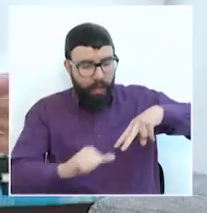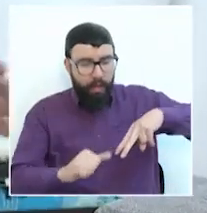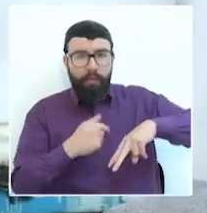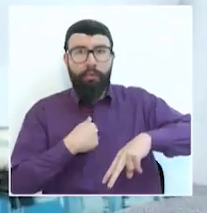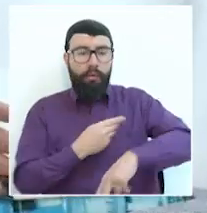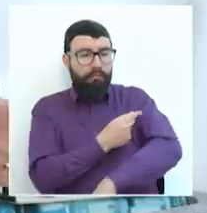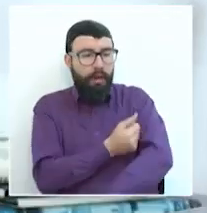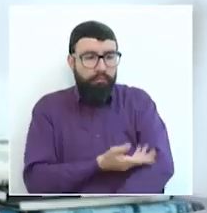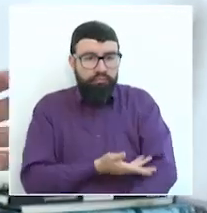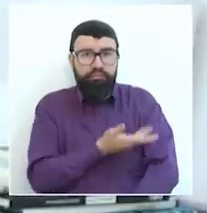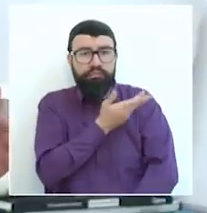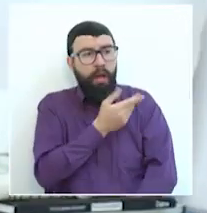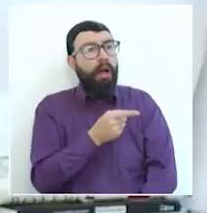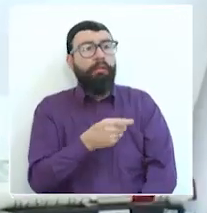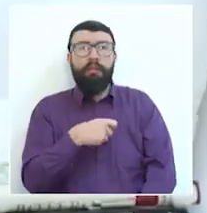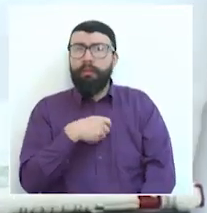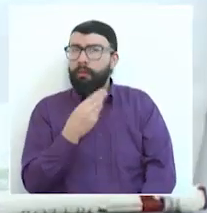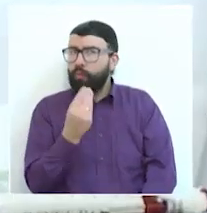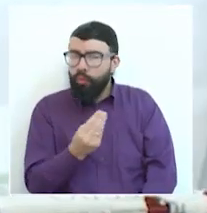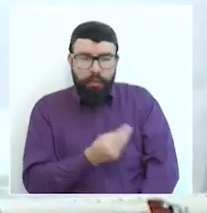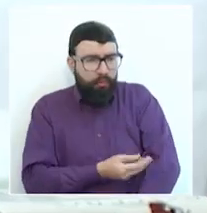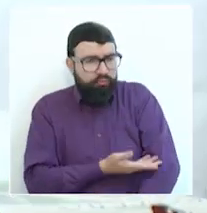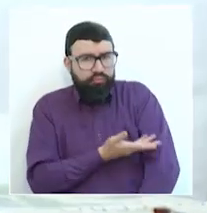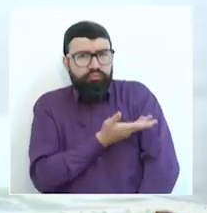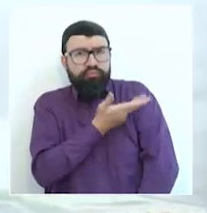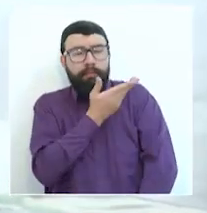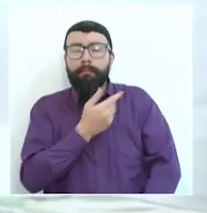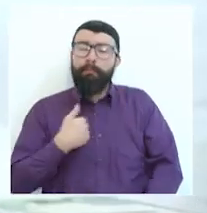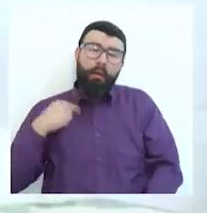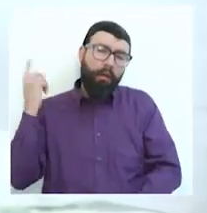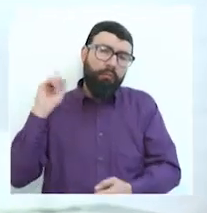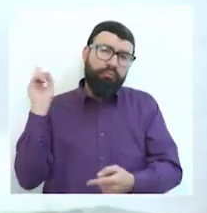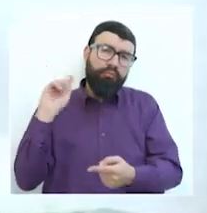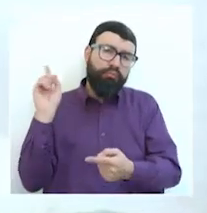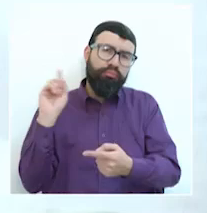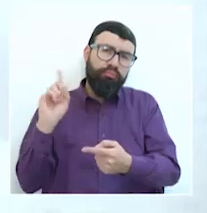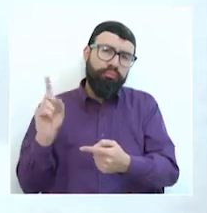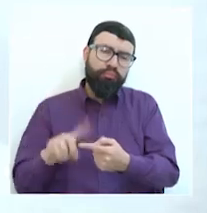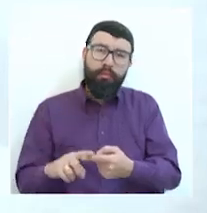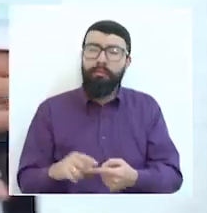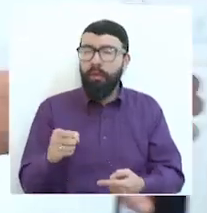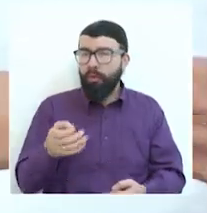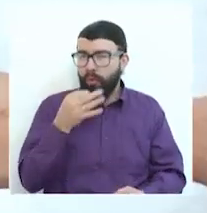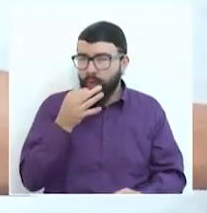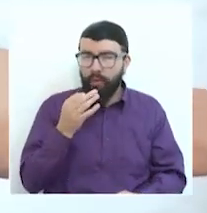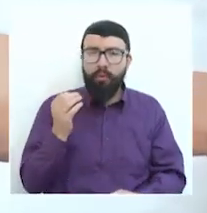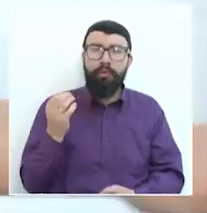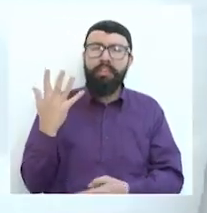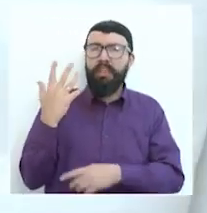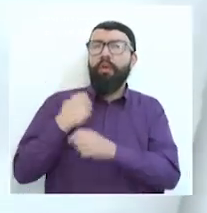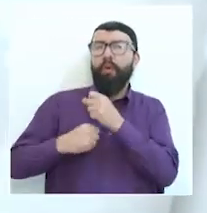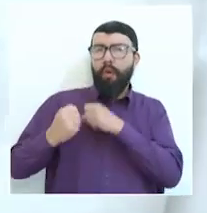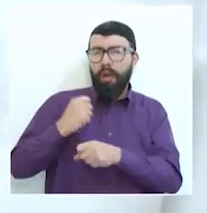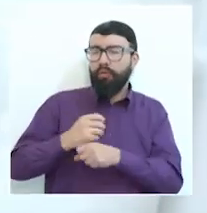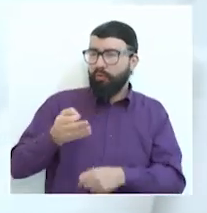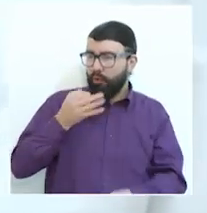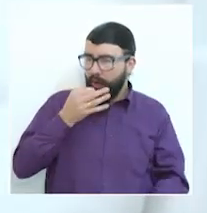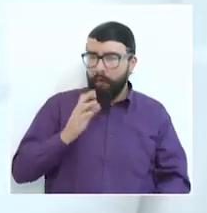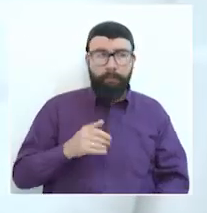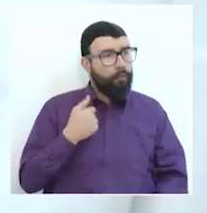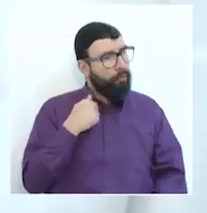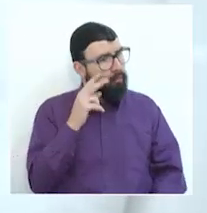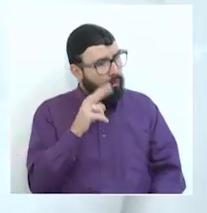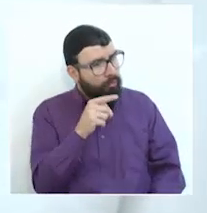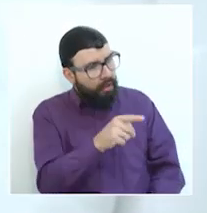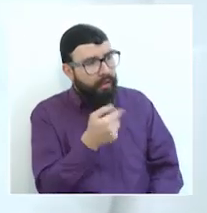presión, hipertenso, alta. Desde ahí vengo con medicamento hace aproximadamente 4 o 5 años. Y también me lo he encontrado comiendo